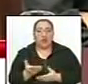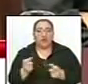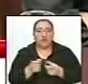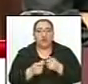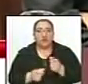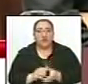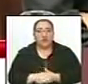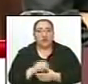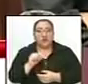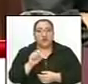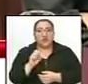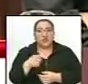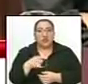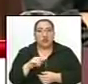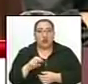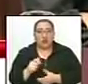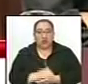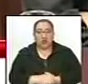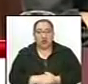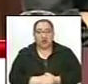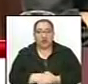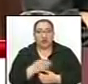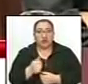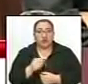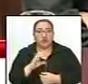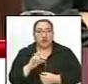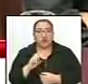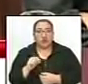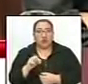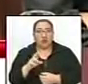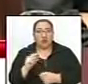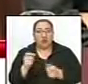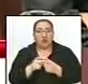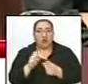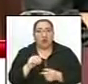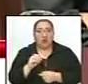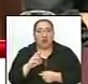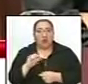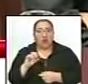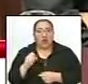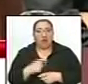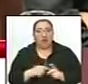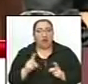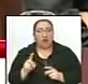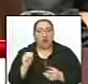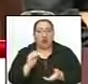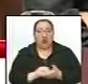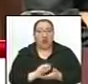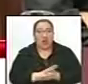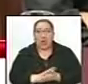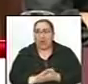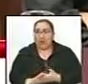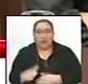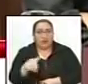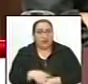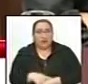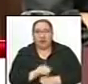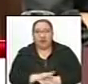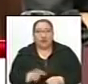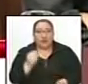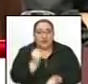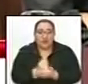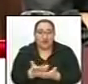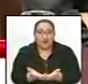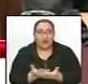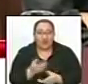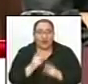el congresista Segura. Hay una cuestión previa planteada por el congresista Morales, pero que ni siquiera le íbamos a someter a votación porque sería